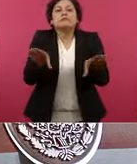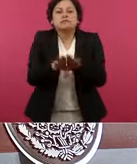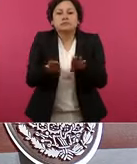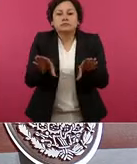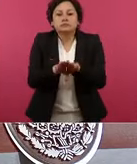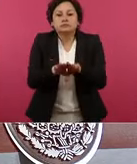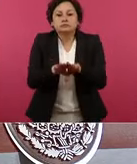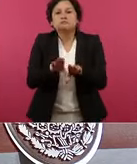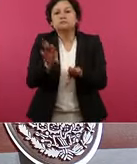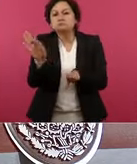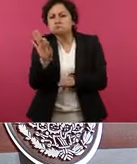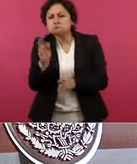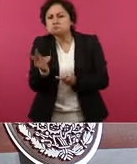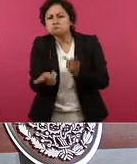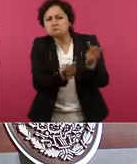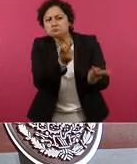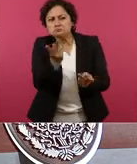Tendríamos que destinar